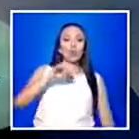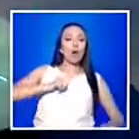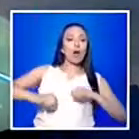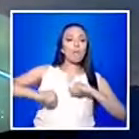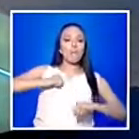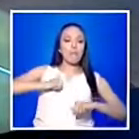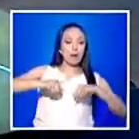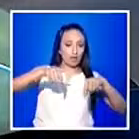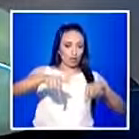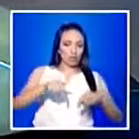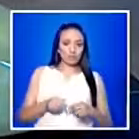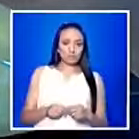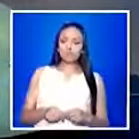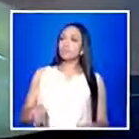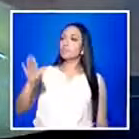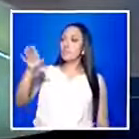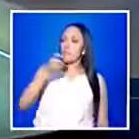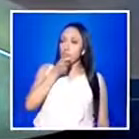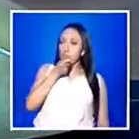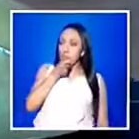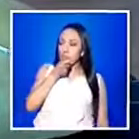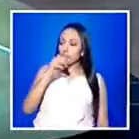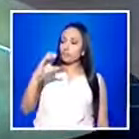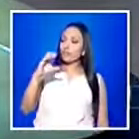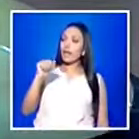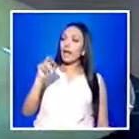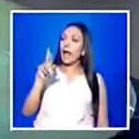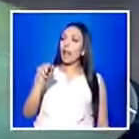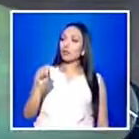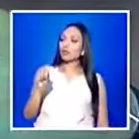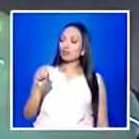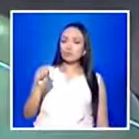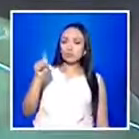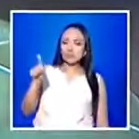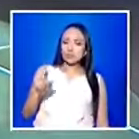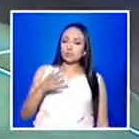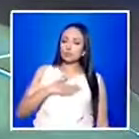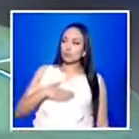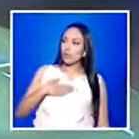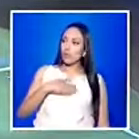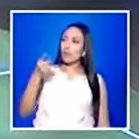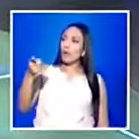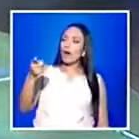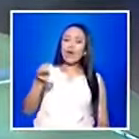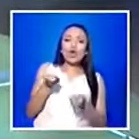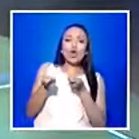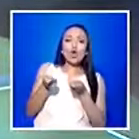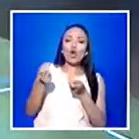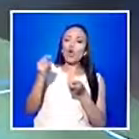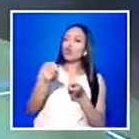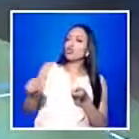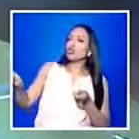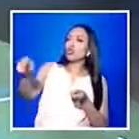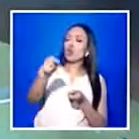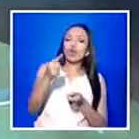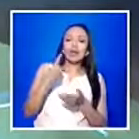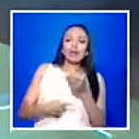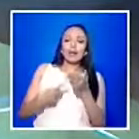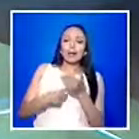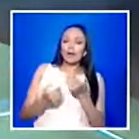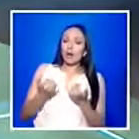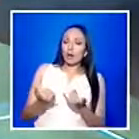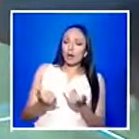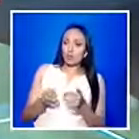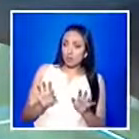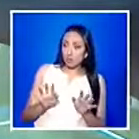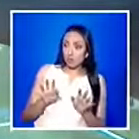Centro Histórico de Quito. Y ahí está Carlos Luis Carrillo para informarnos los detalles. Charlie, ¿qué tipos de controles ejecutan los agentes a esta una